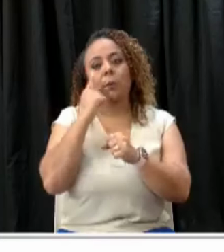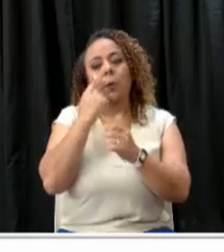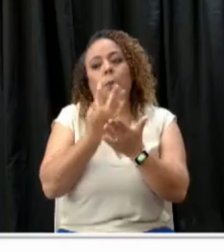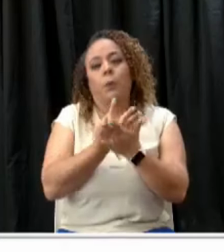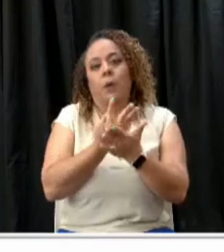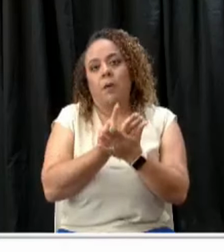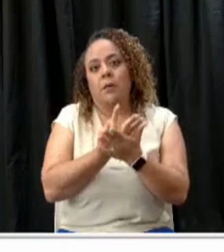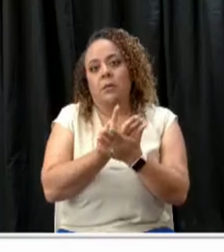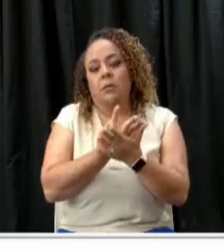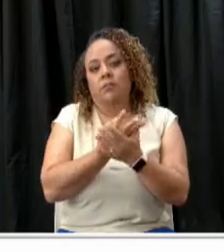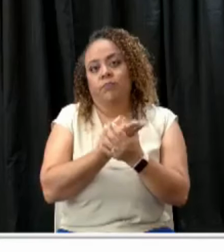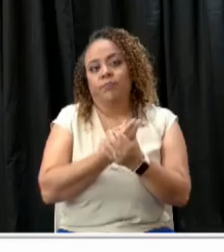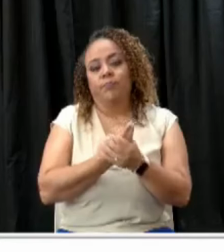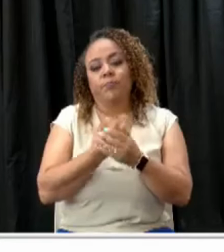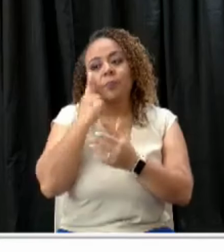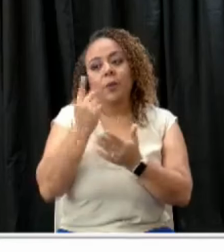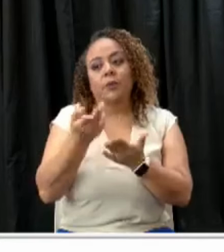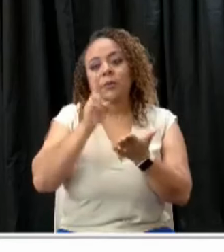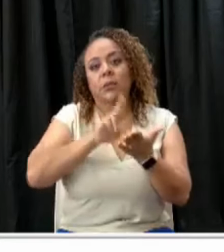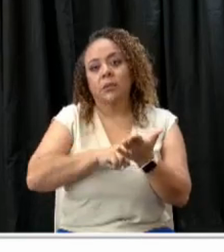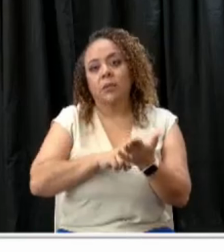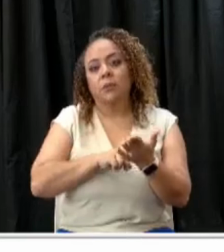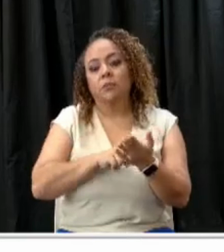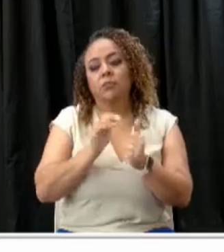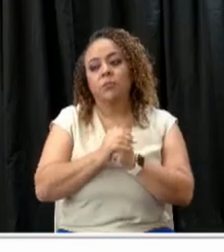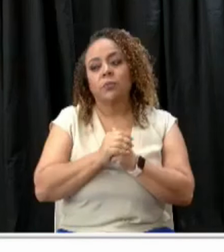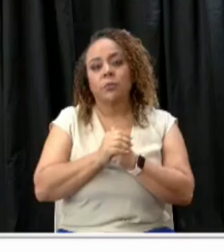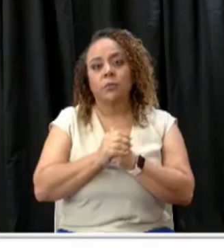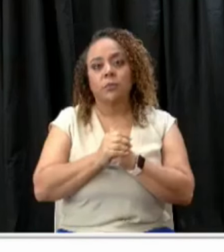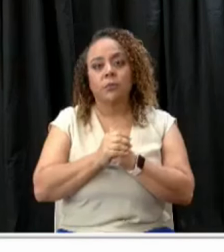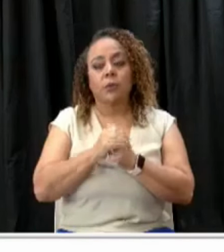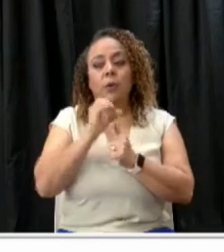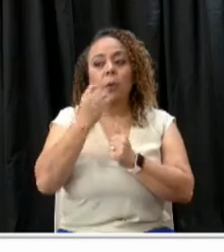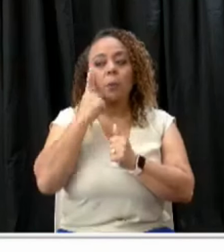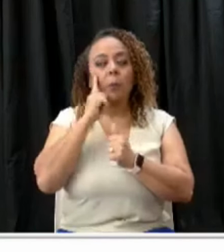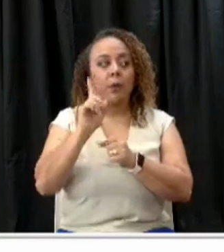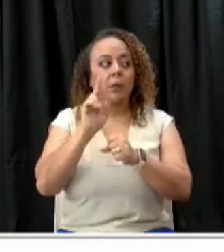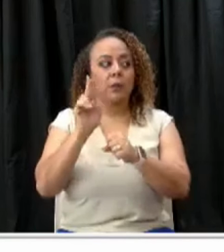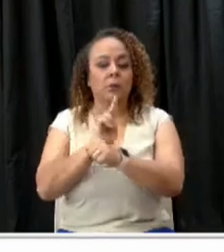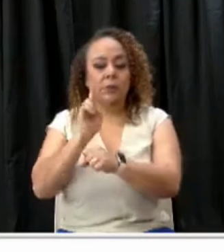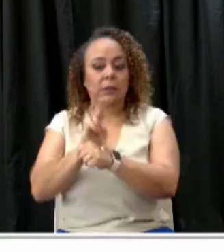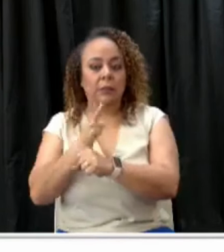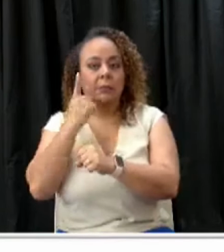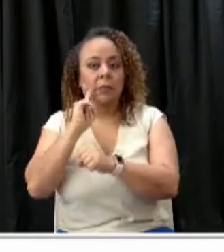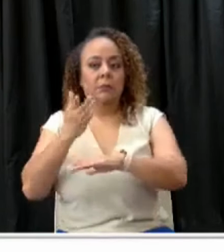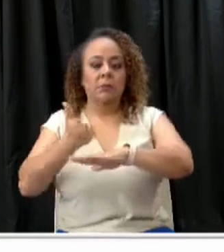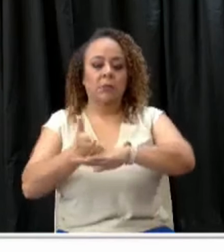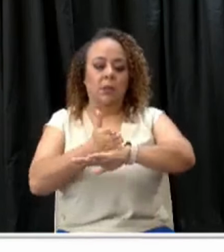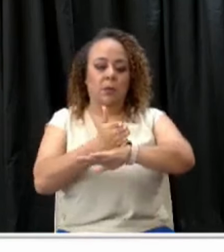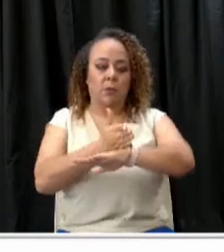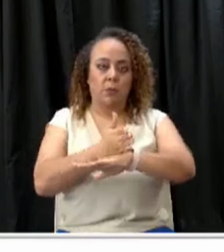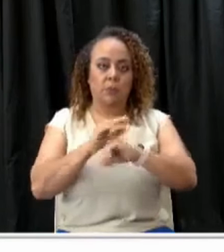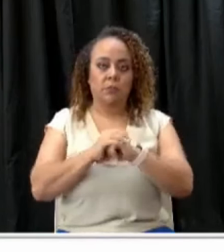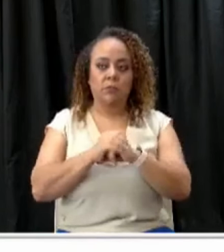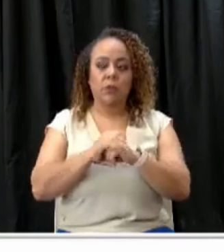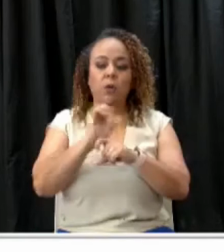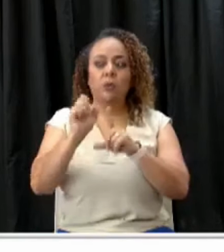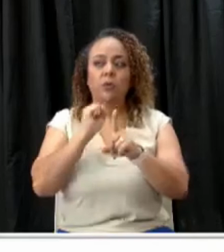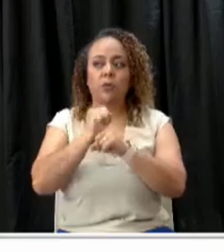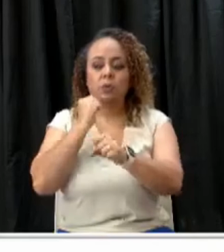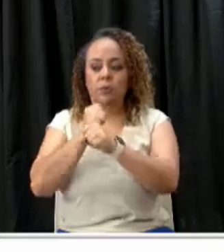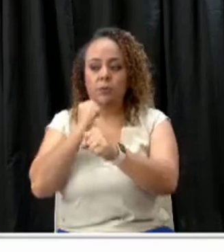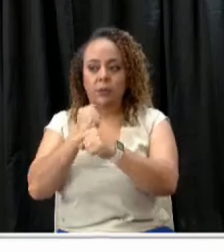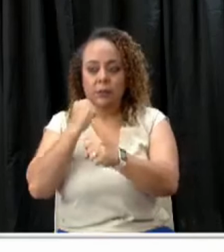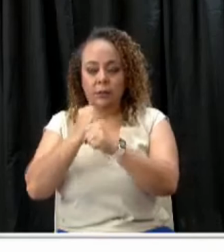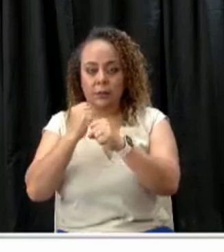para contratación o descarte de población, sino más bien que sean utilizadas para la mejora de las condiciones ocupacionales de los